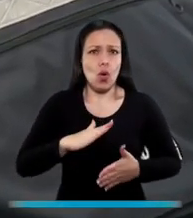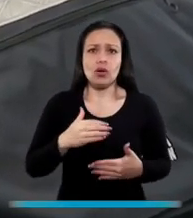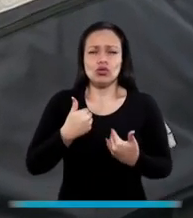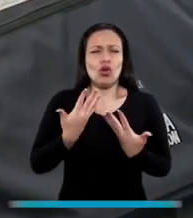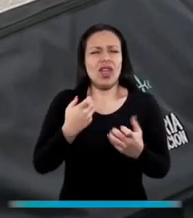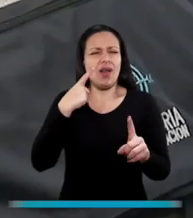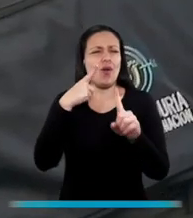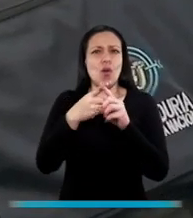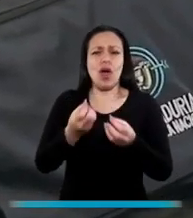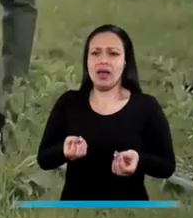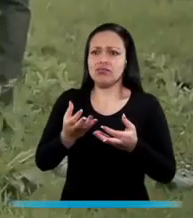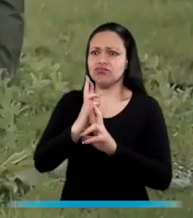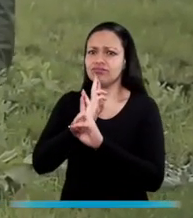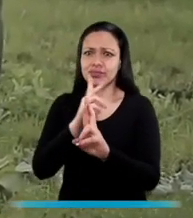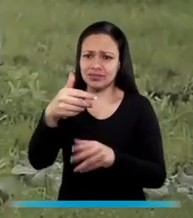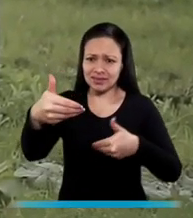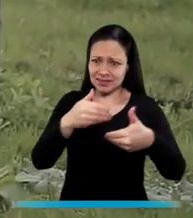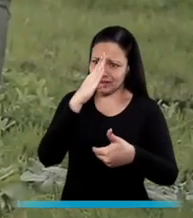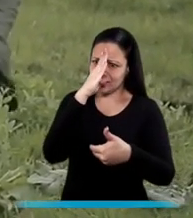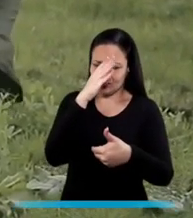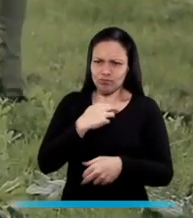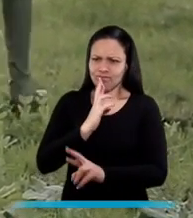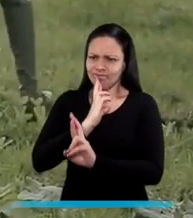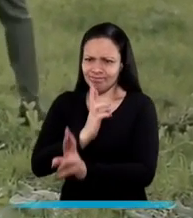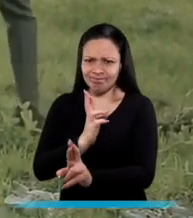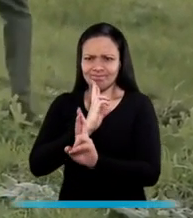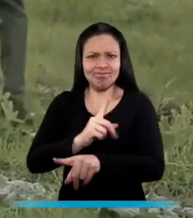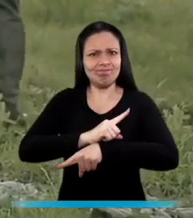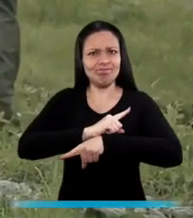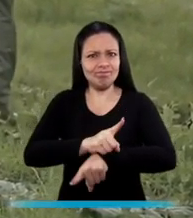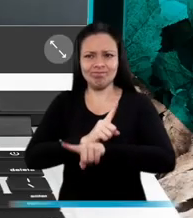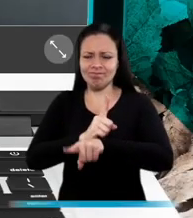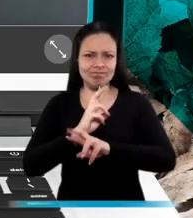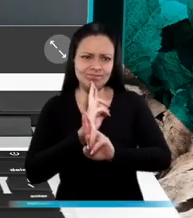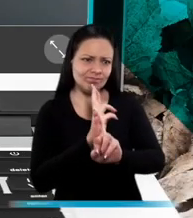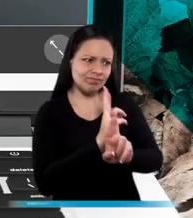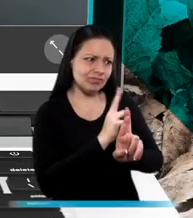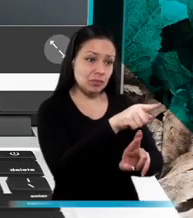Queremos siempre responder a todas sus inquietudes y tratamos